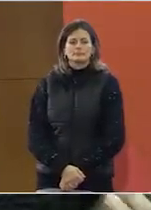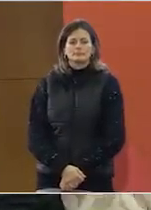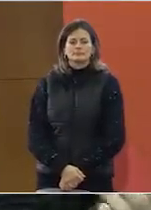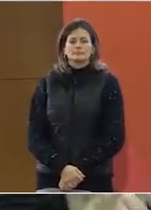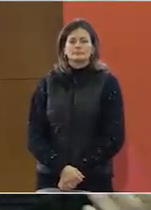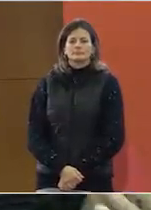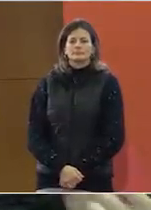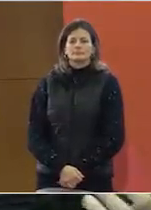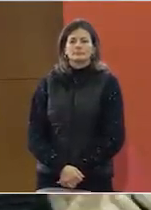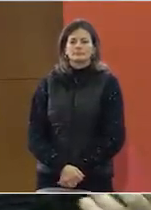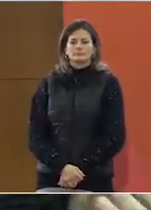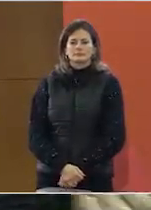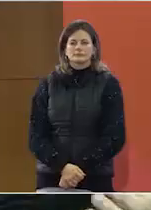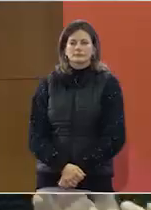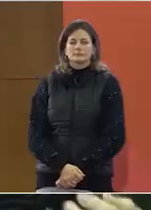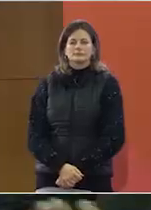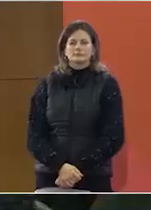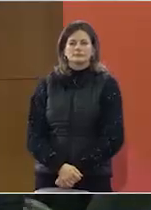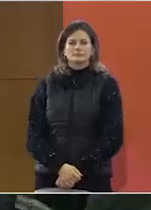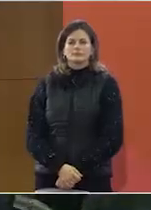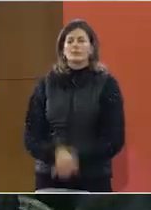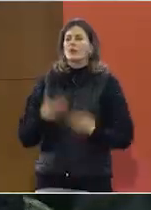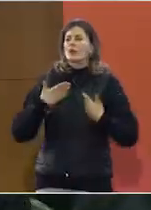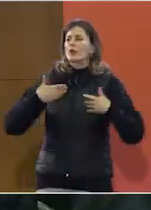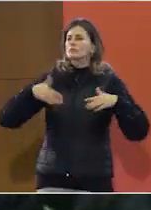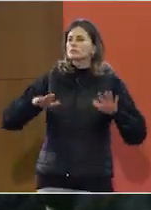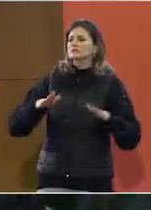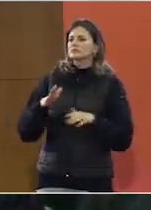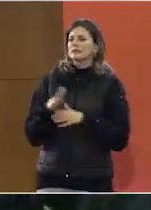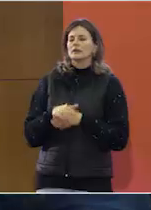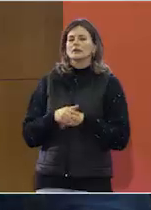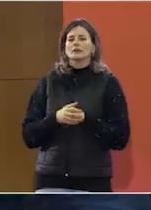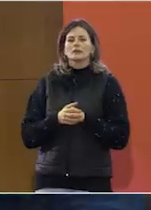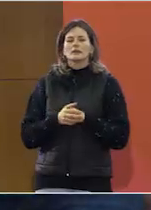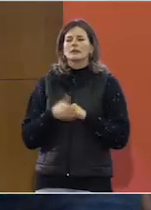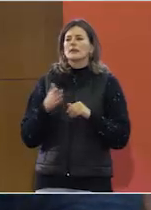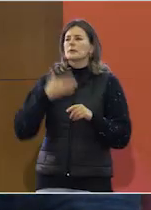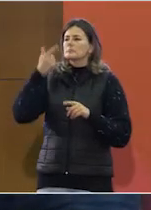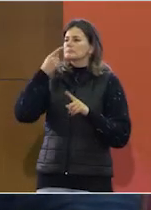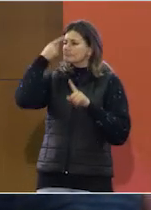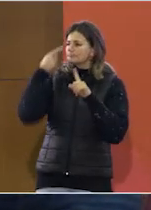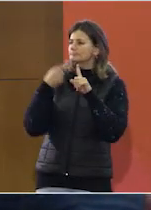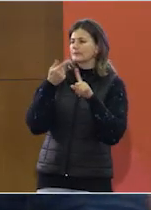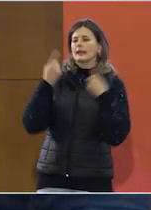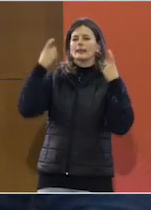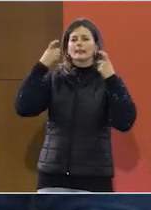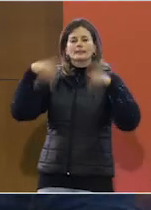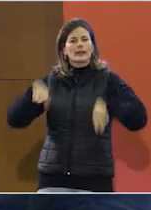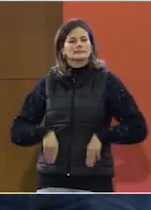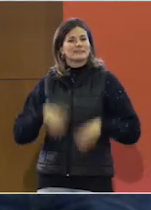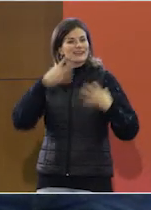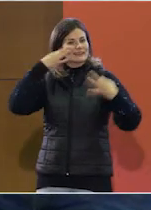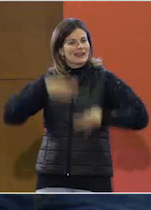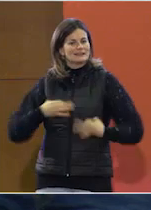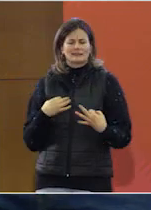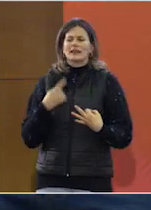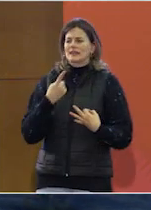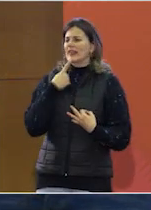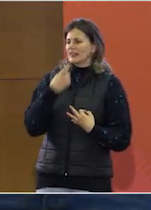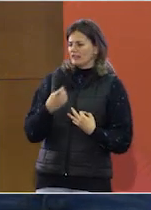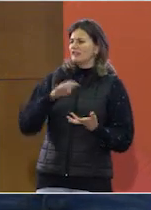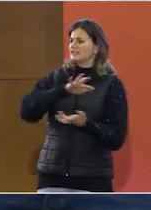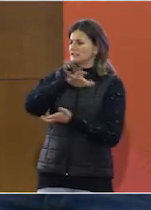y a lo mejor tendría más sentido aceptar que las realidades son complejas,